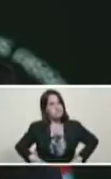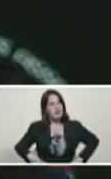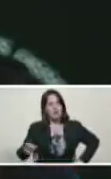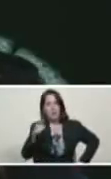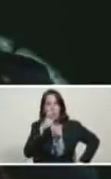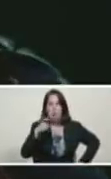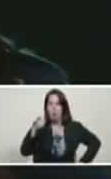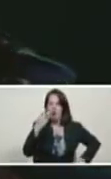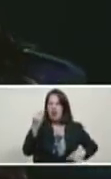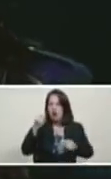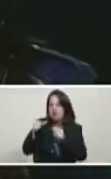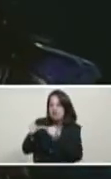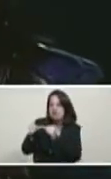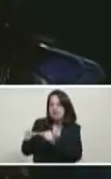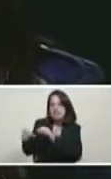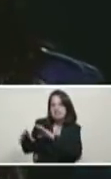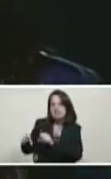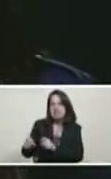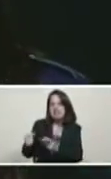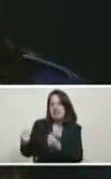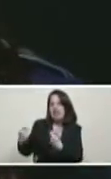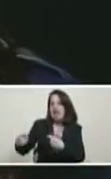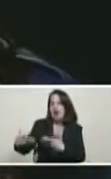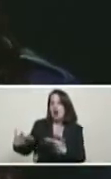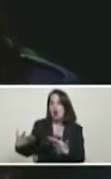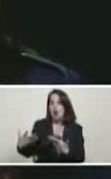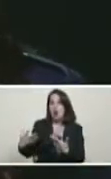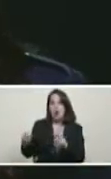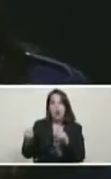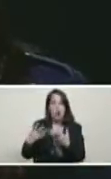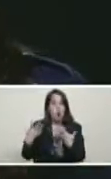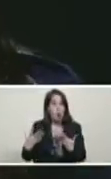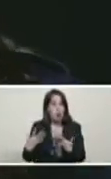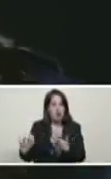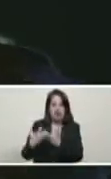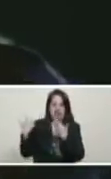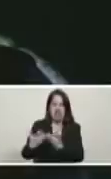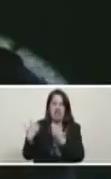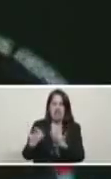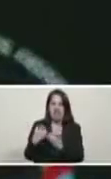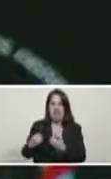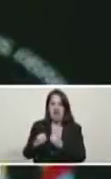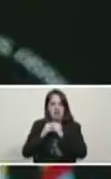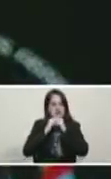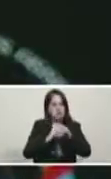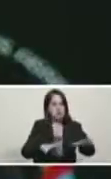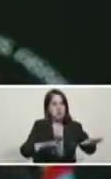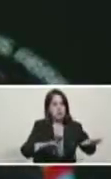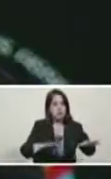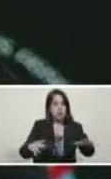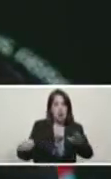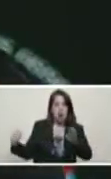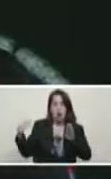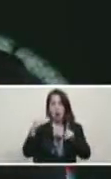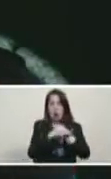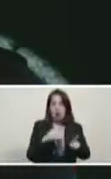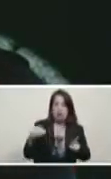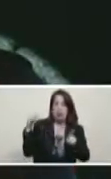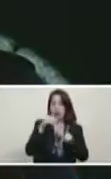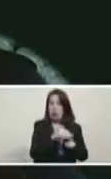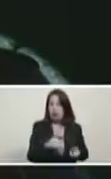mundial por todos los medios entre ellos el bélico que se traduce en agresiones